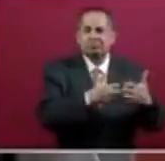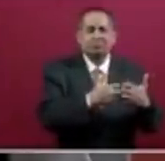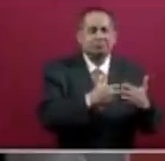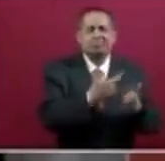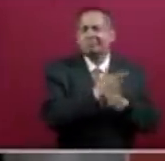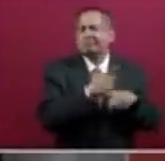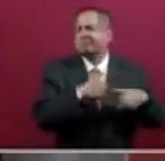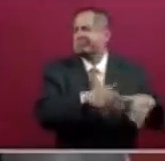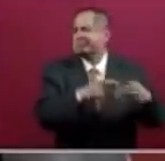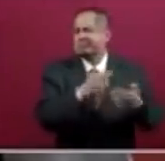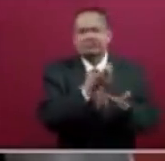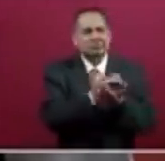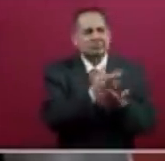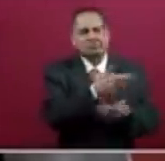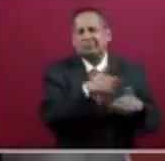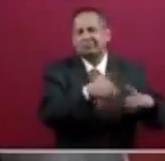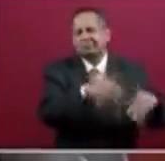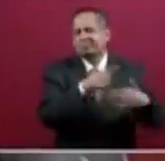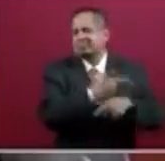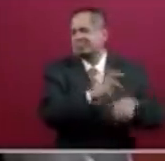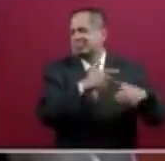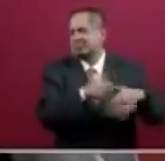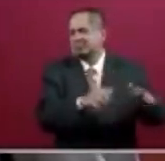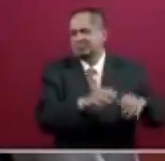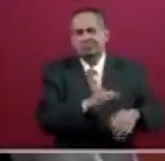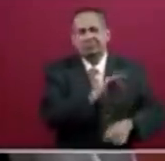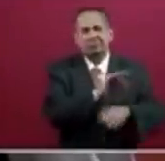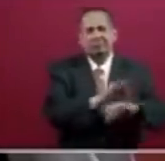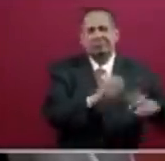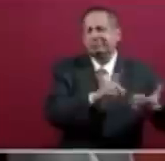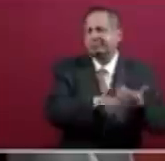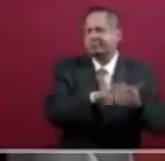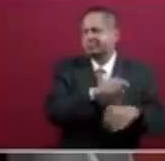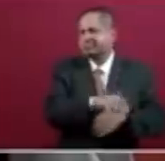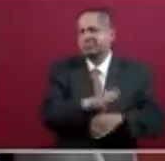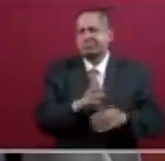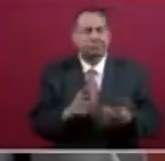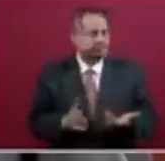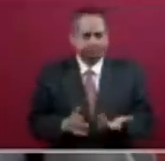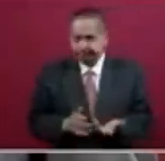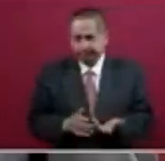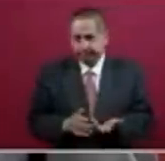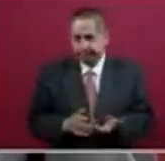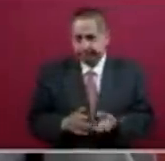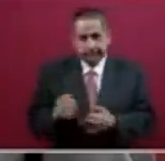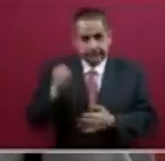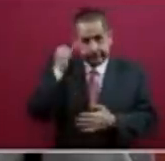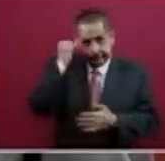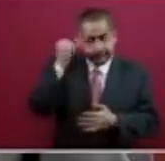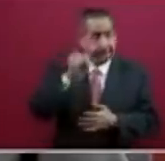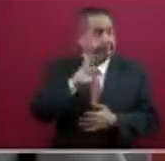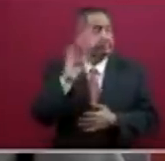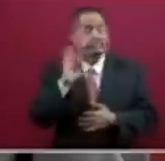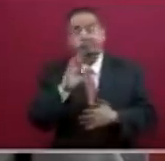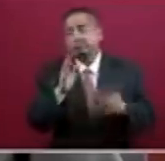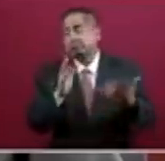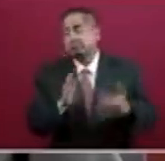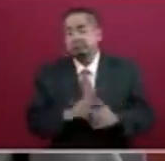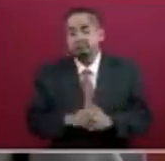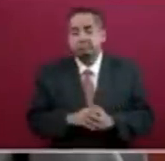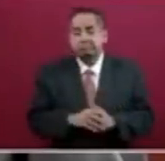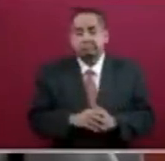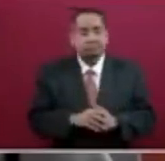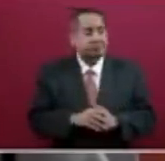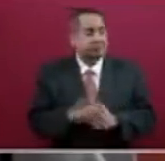se ocuparan de la economía y del bienestar, con la idea de que si llovía